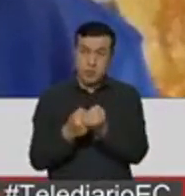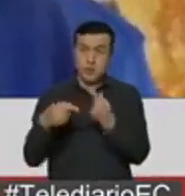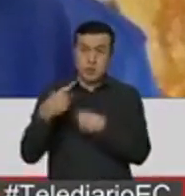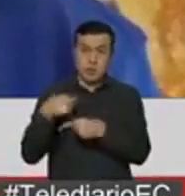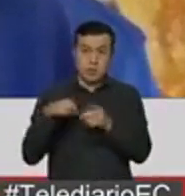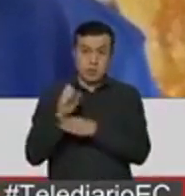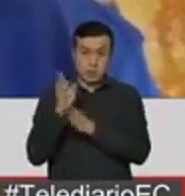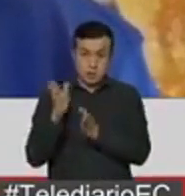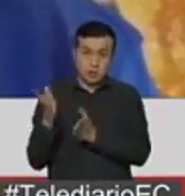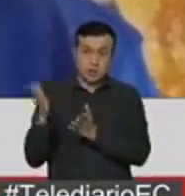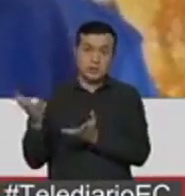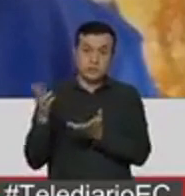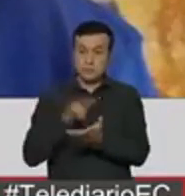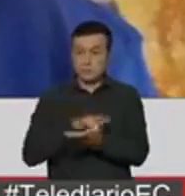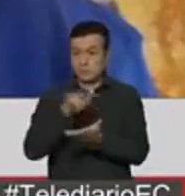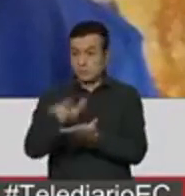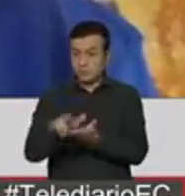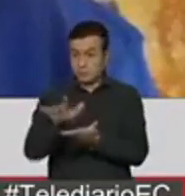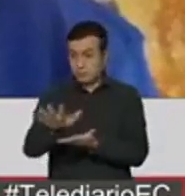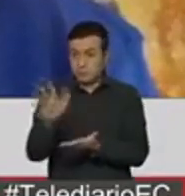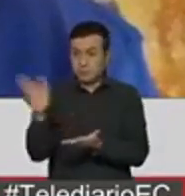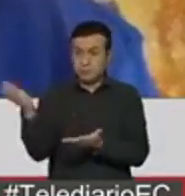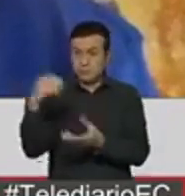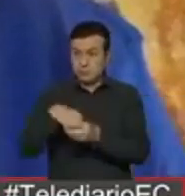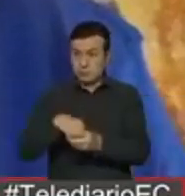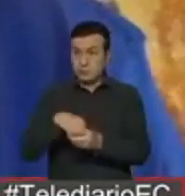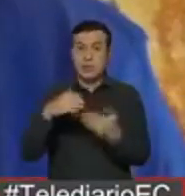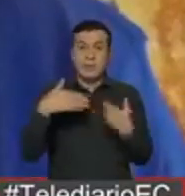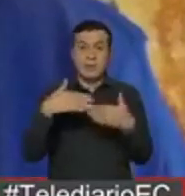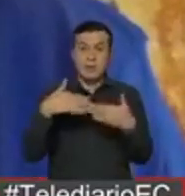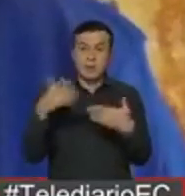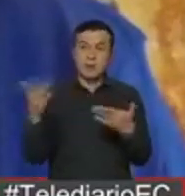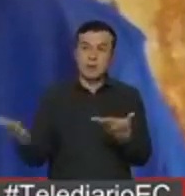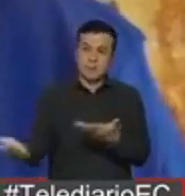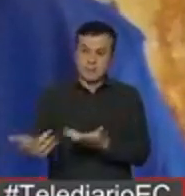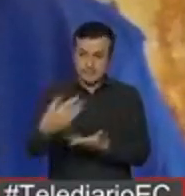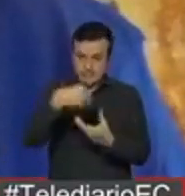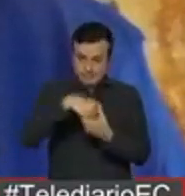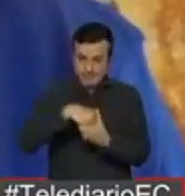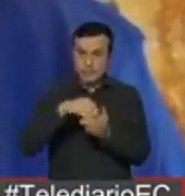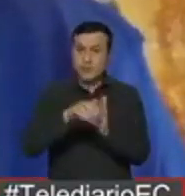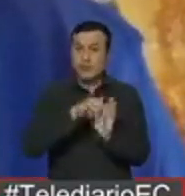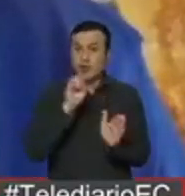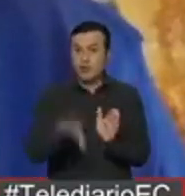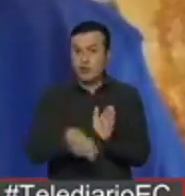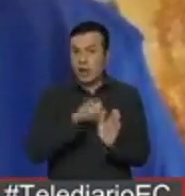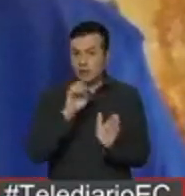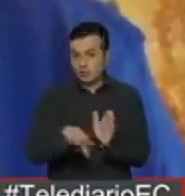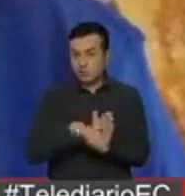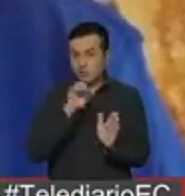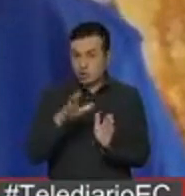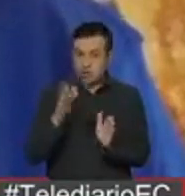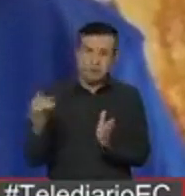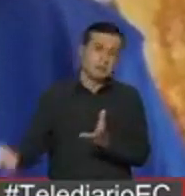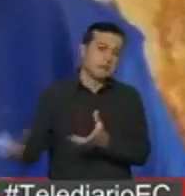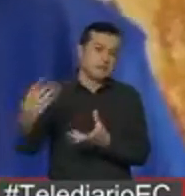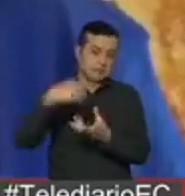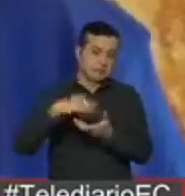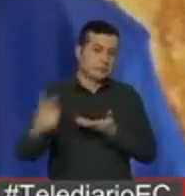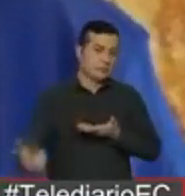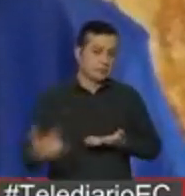de repatriación, pasábamos por, hacíamos una escala en Panamá, recogíamos las donaciones y